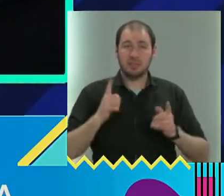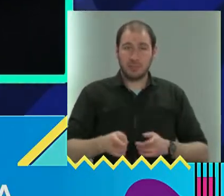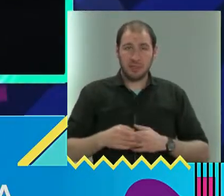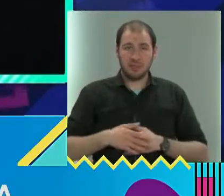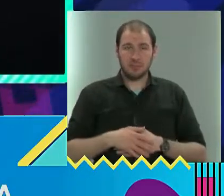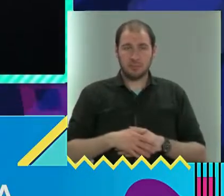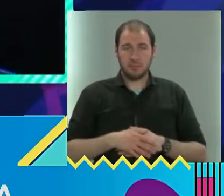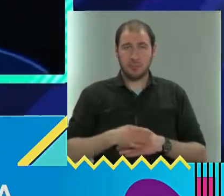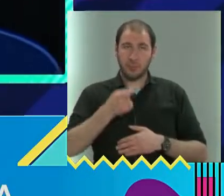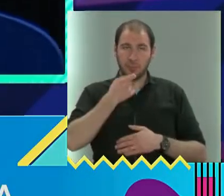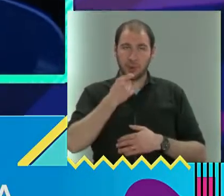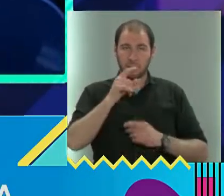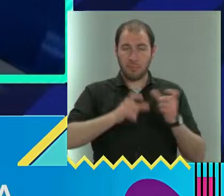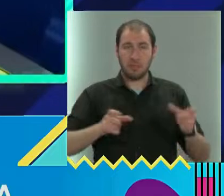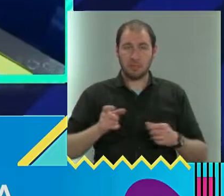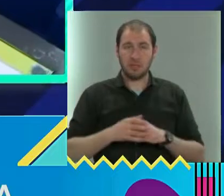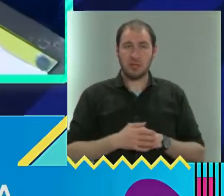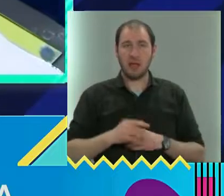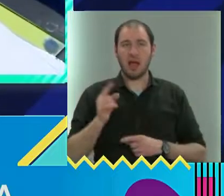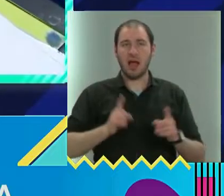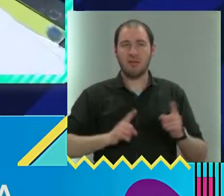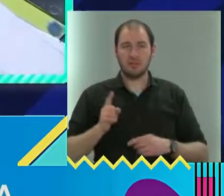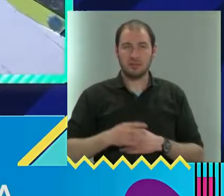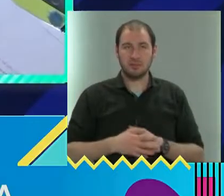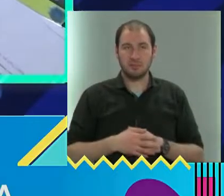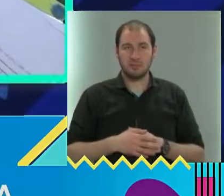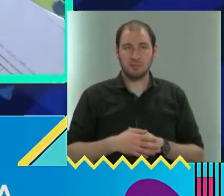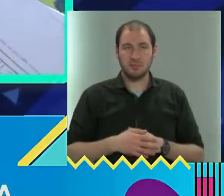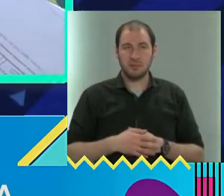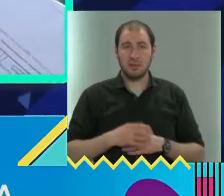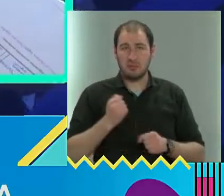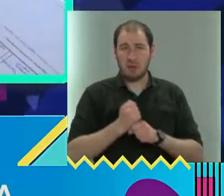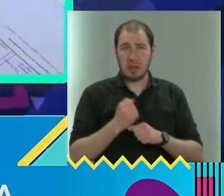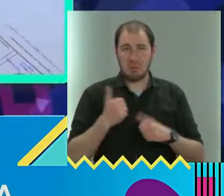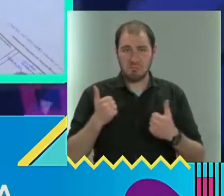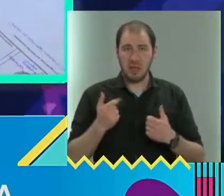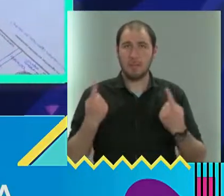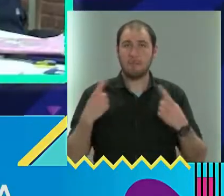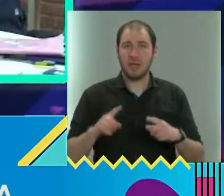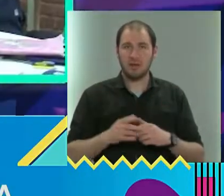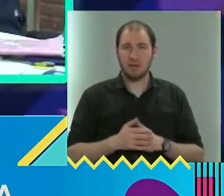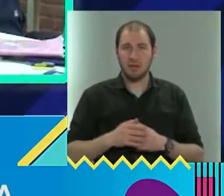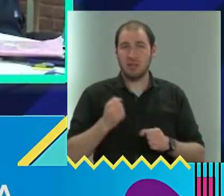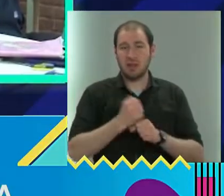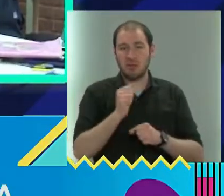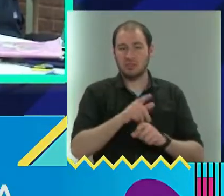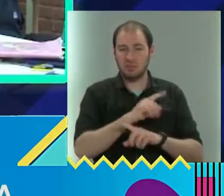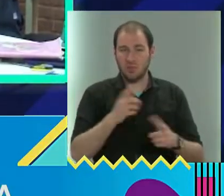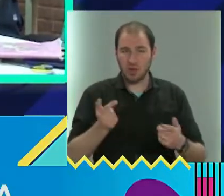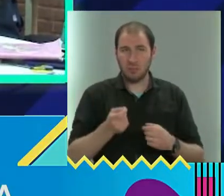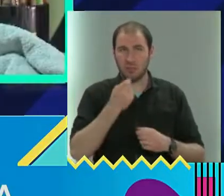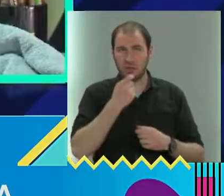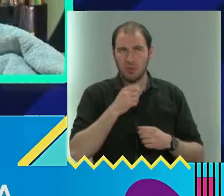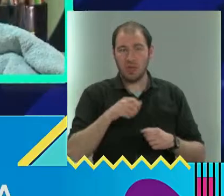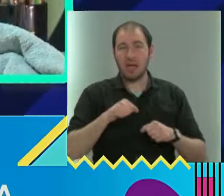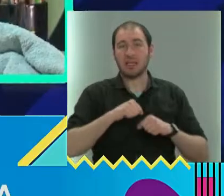pasa de gente que encontramos a veces en muy buenos trabajos, pero no en esa función, que puede ser, qué sé yo,